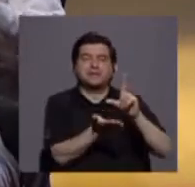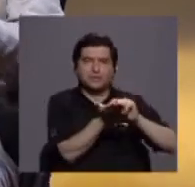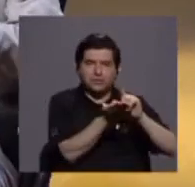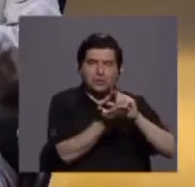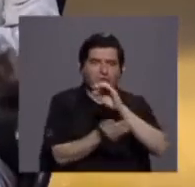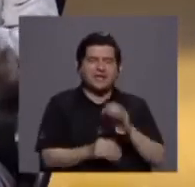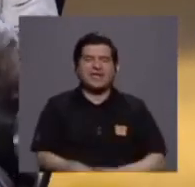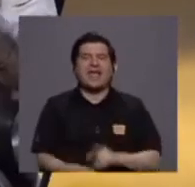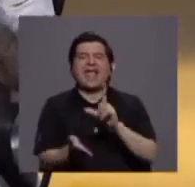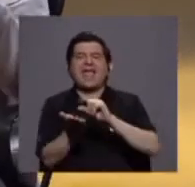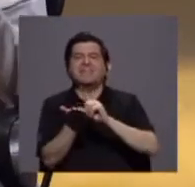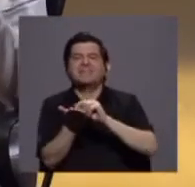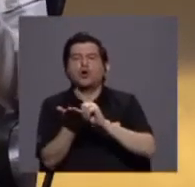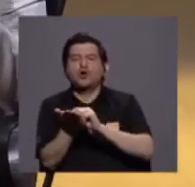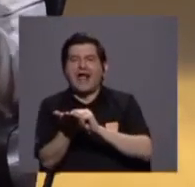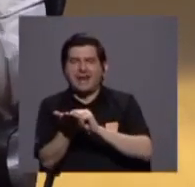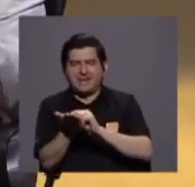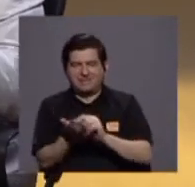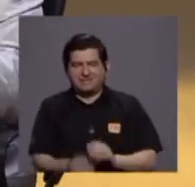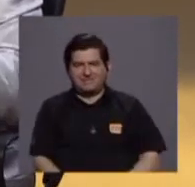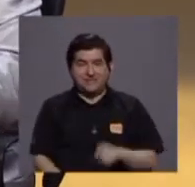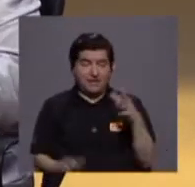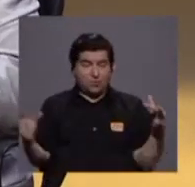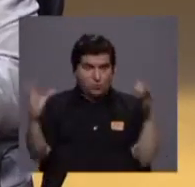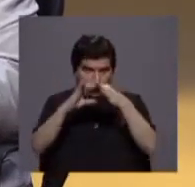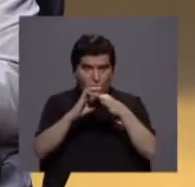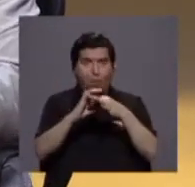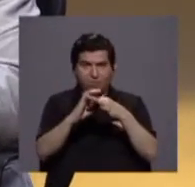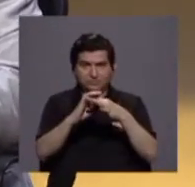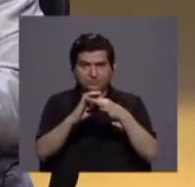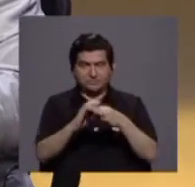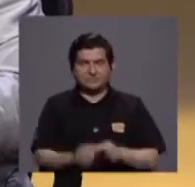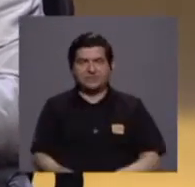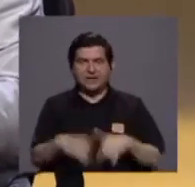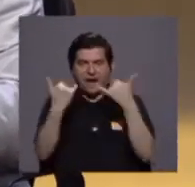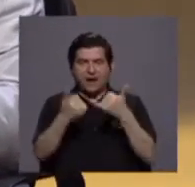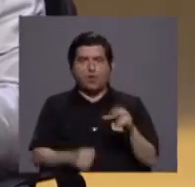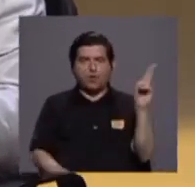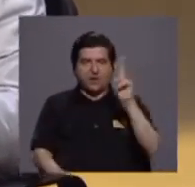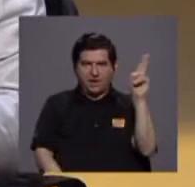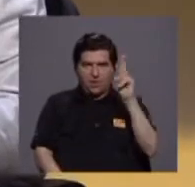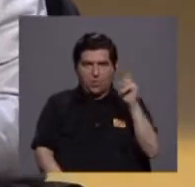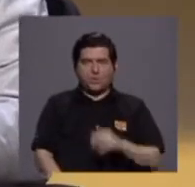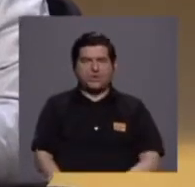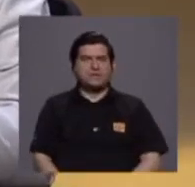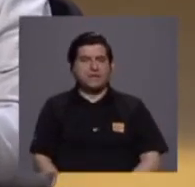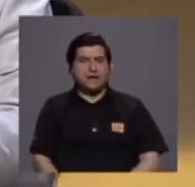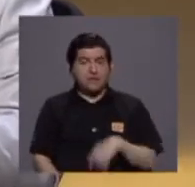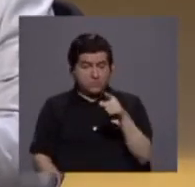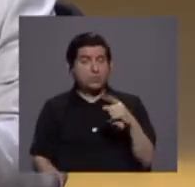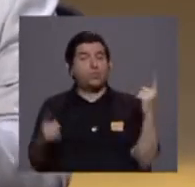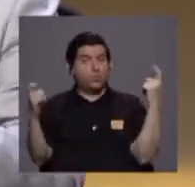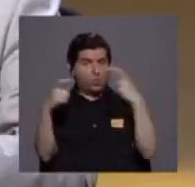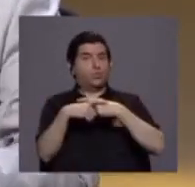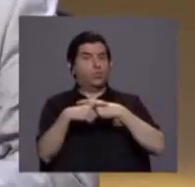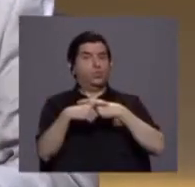y la editorial. Entonces, esta fusión, esta convergencia lo hace una unidad bastante